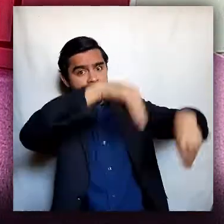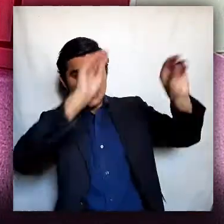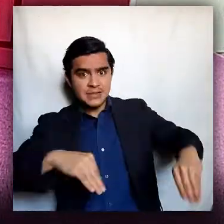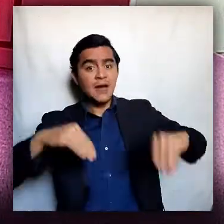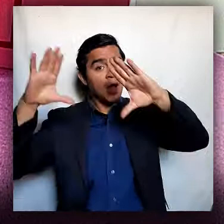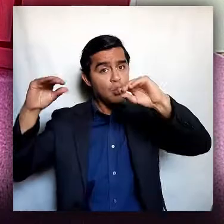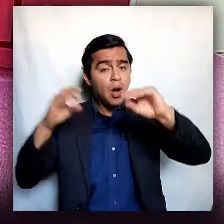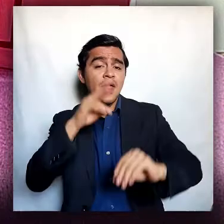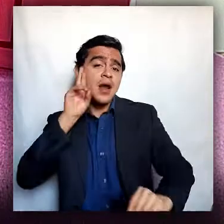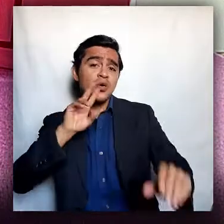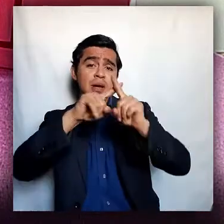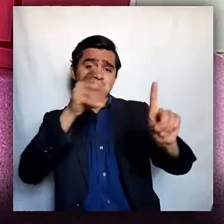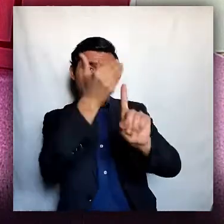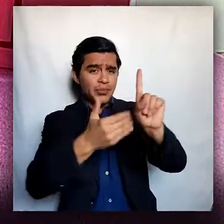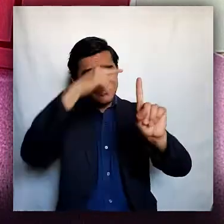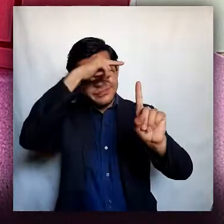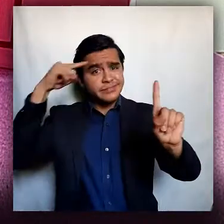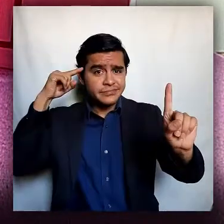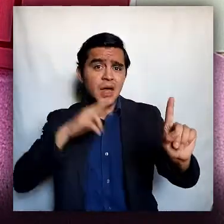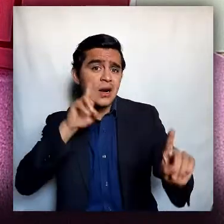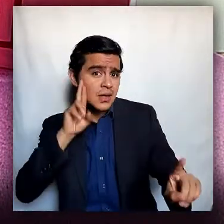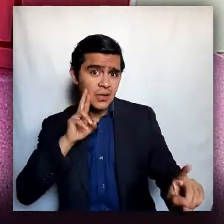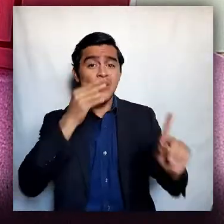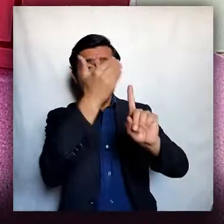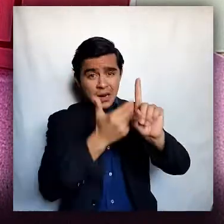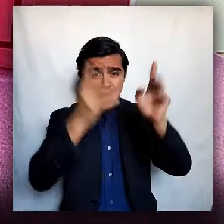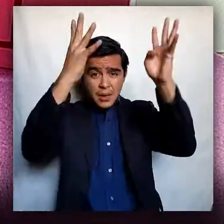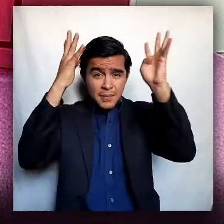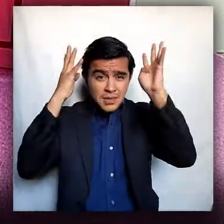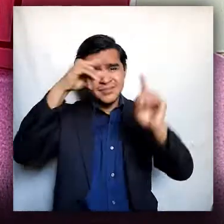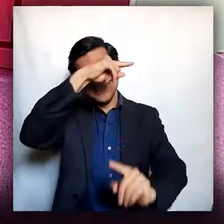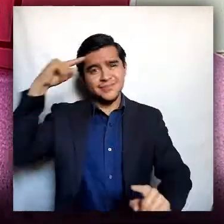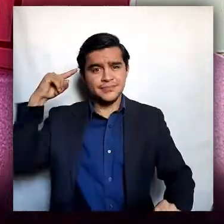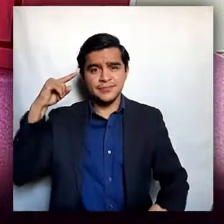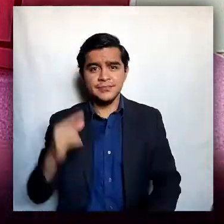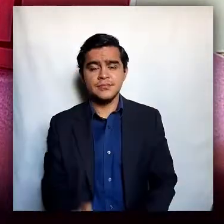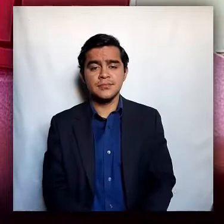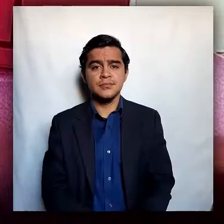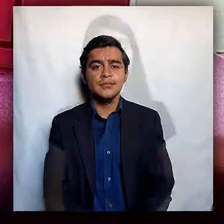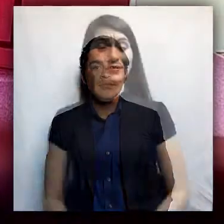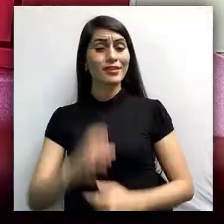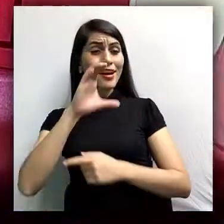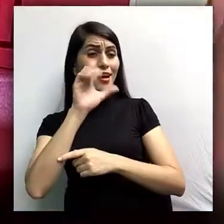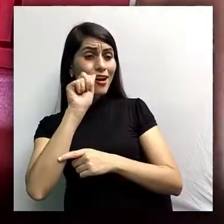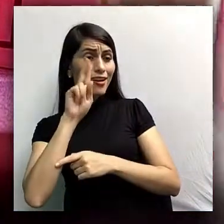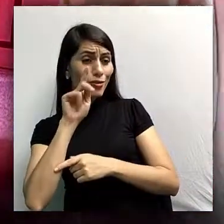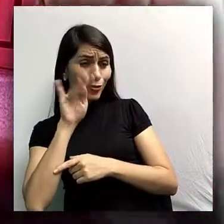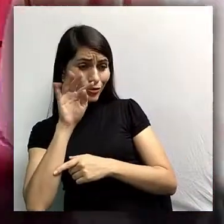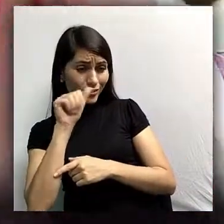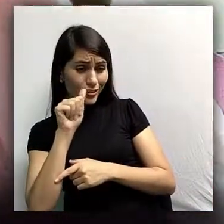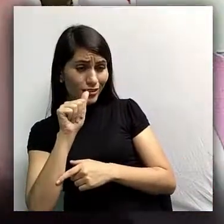sábanas y almohadas rosas. Pero Carlota estaba harta del rosa y de ser una princesa.